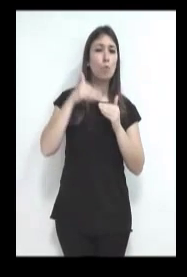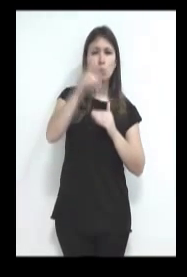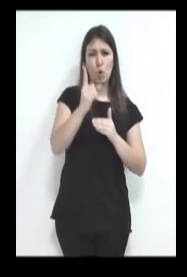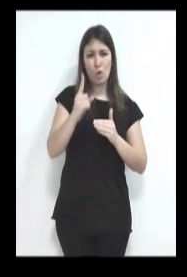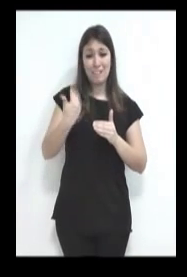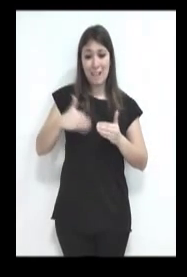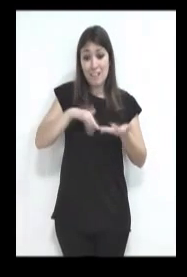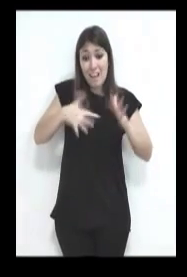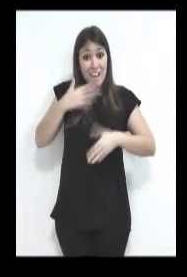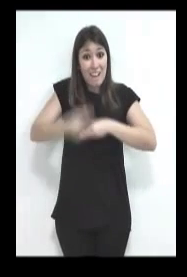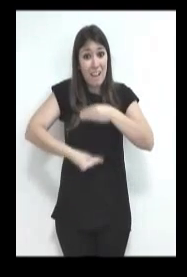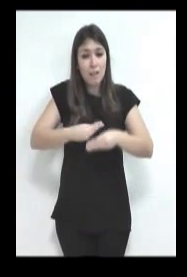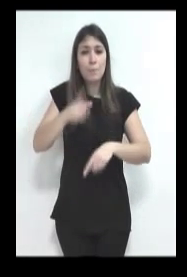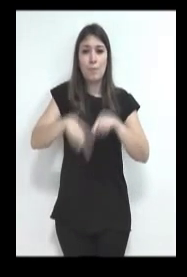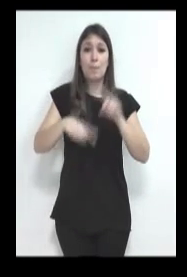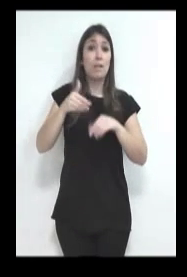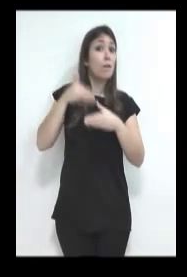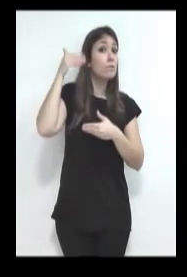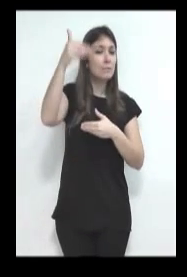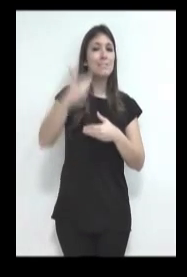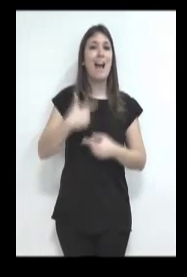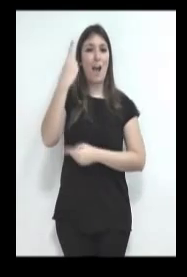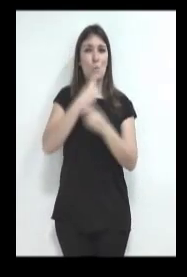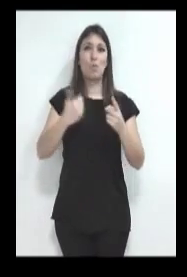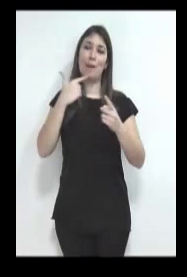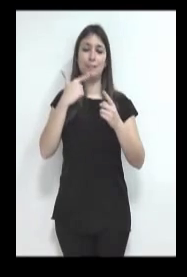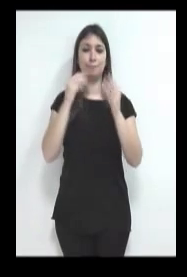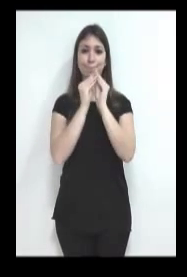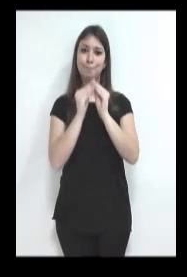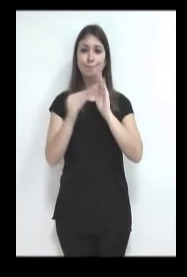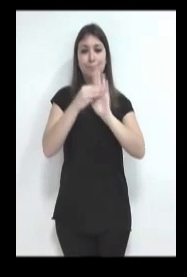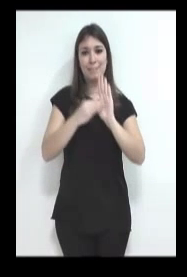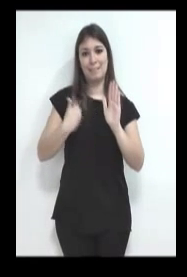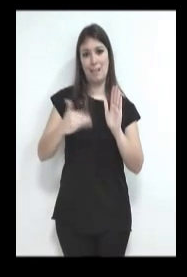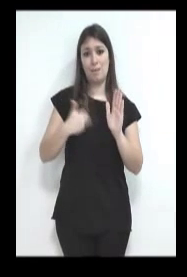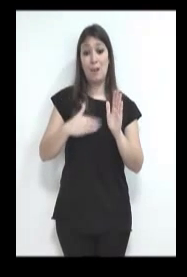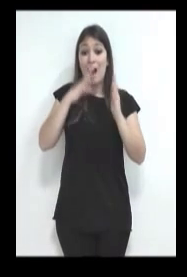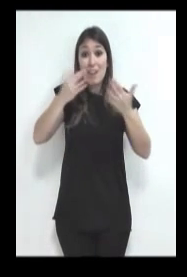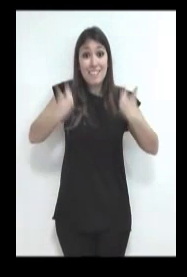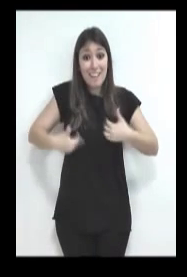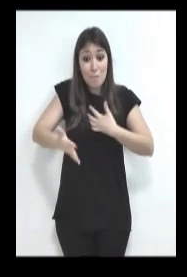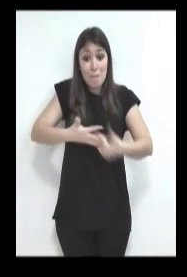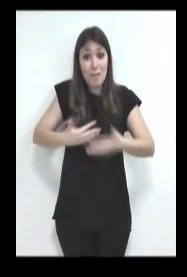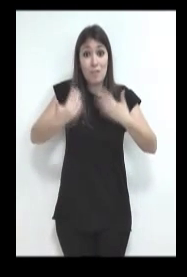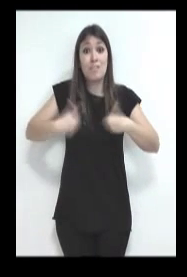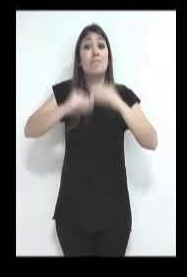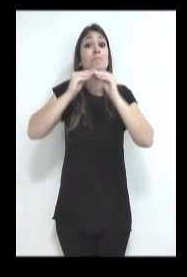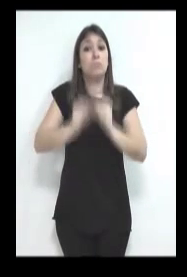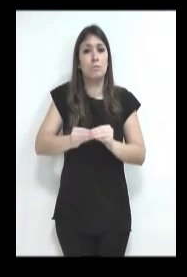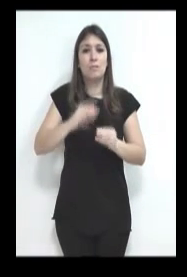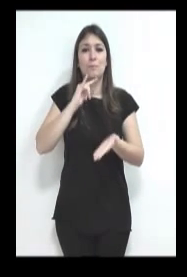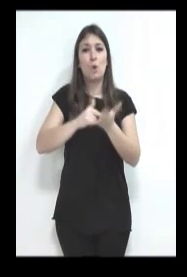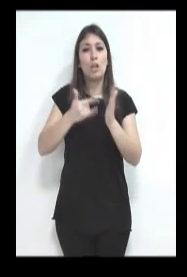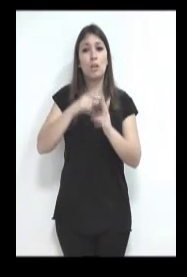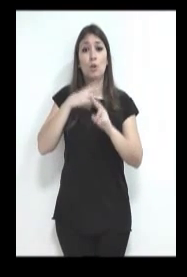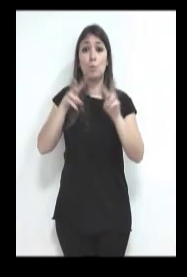que sí que hay visiones más holísticas, más horizontales de los mismos, y que muchos de los proyectos que en este momento estamos llamando Smart